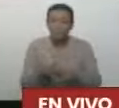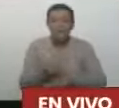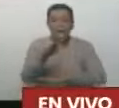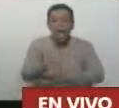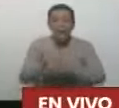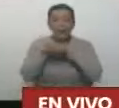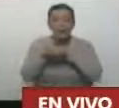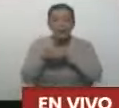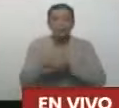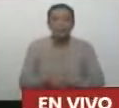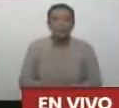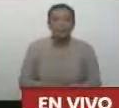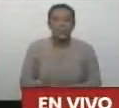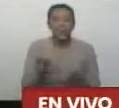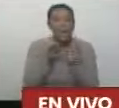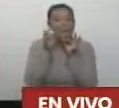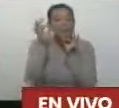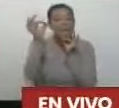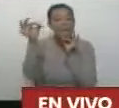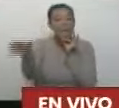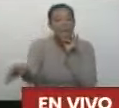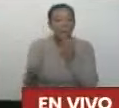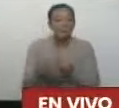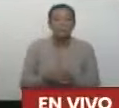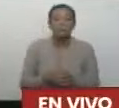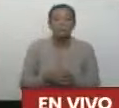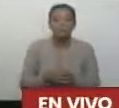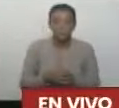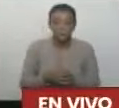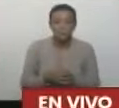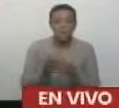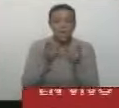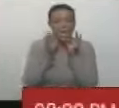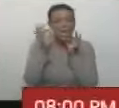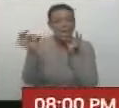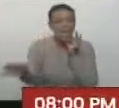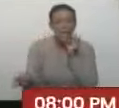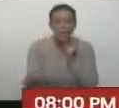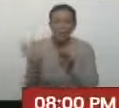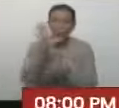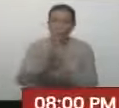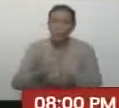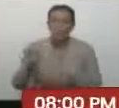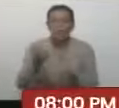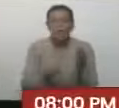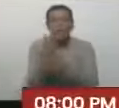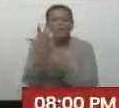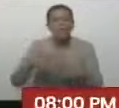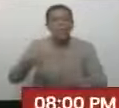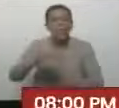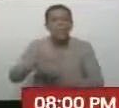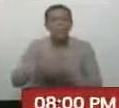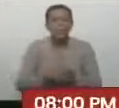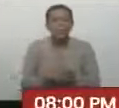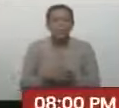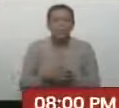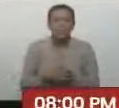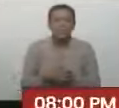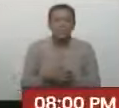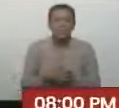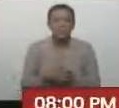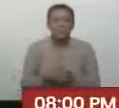¿fue? Sí, por allá lejísimo. En Singapur. En Singapur, bueno, por allá por aquellos mundos. ¿Dónde está tu creación, Samuel? Bueno, como